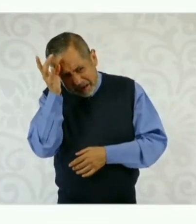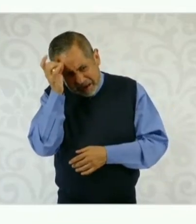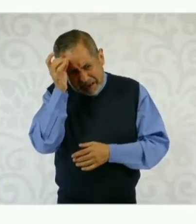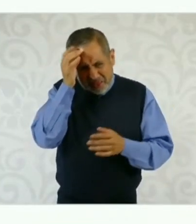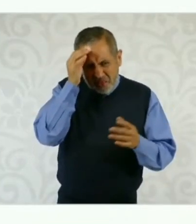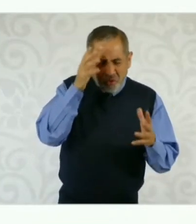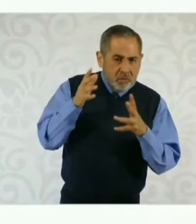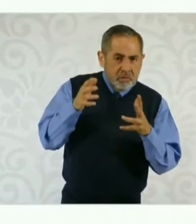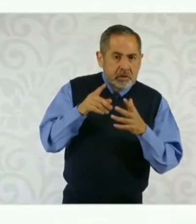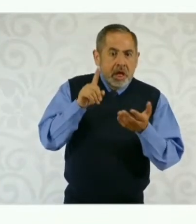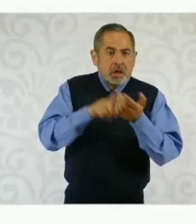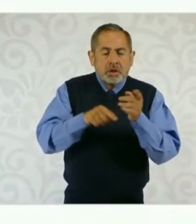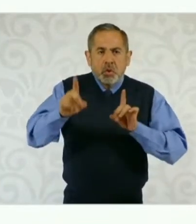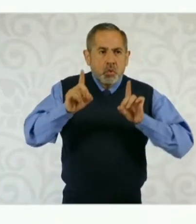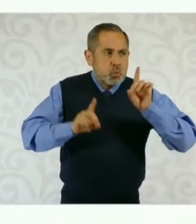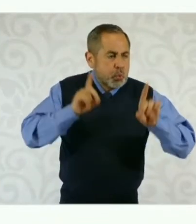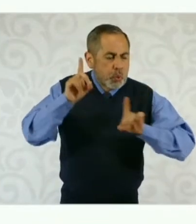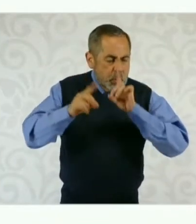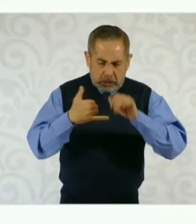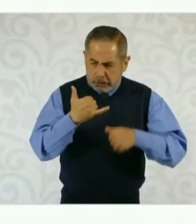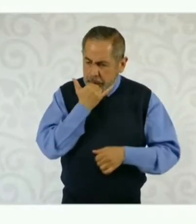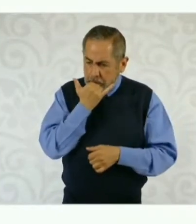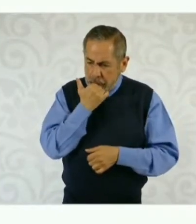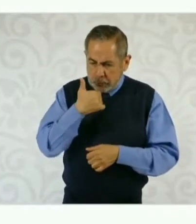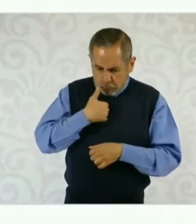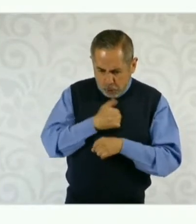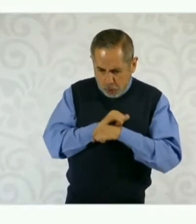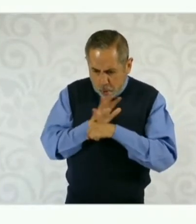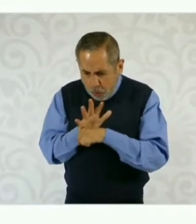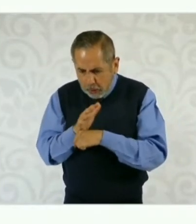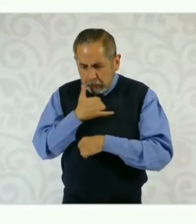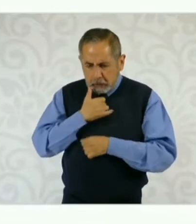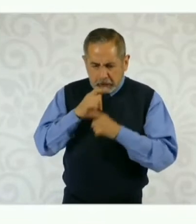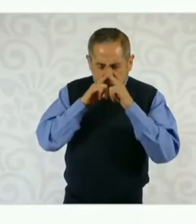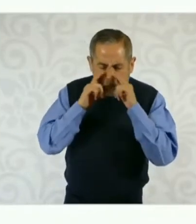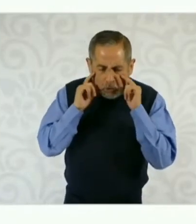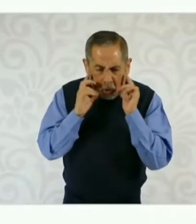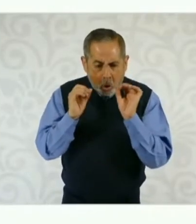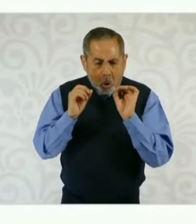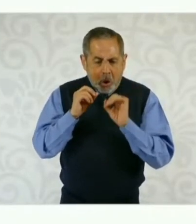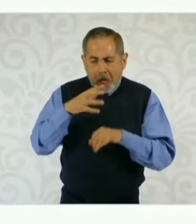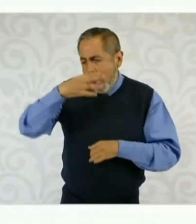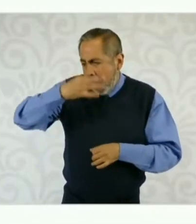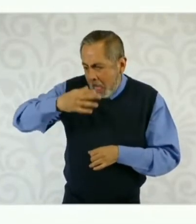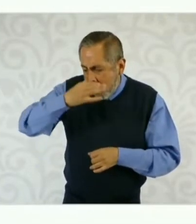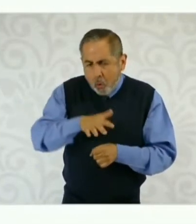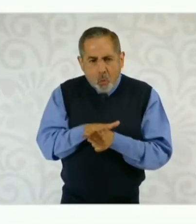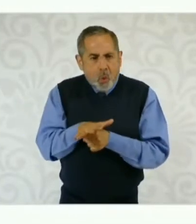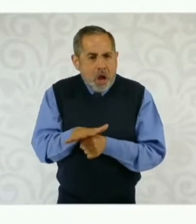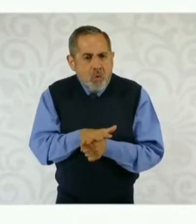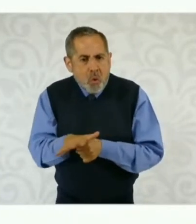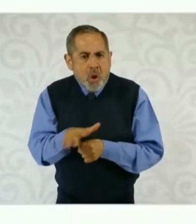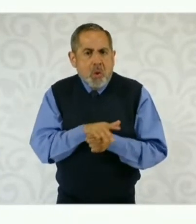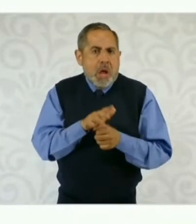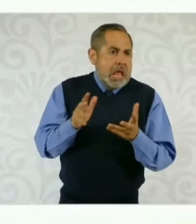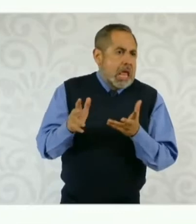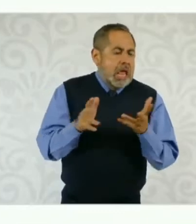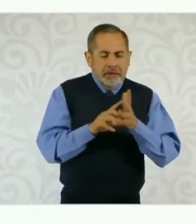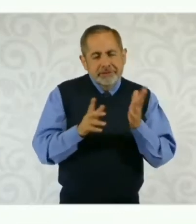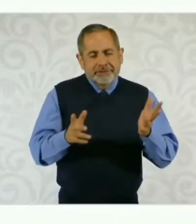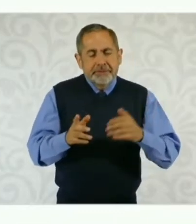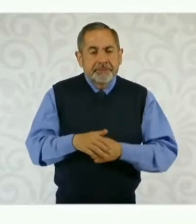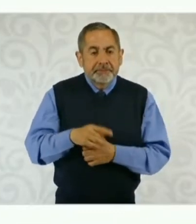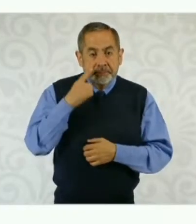decir, ¿estaré teniendo COVID, estaré teniendo influenza o tengo un resfriado común? De los datos que